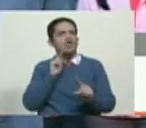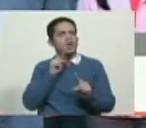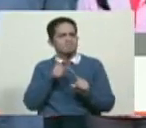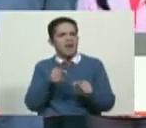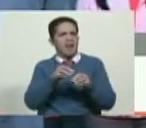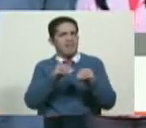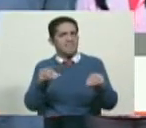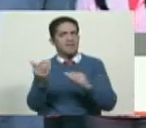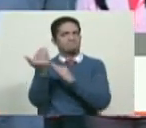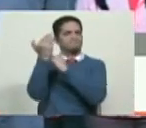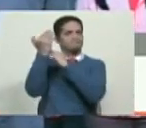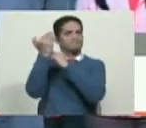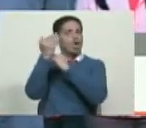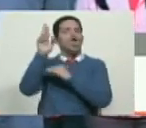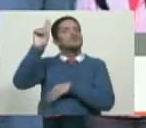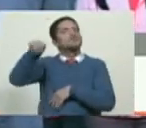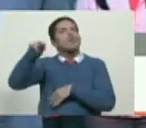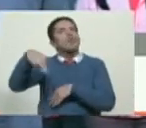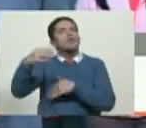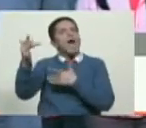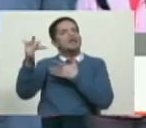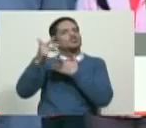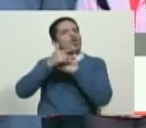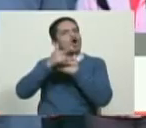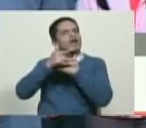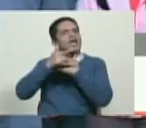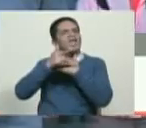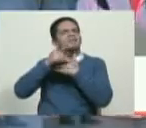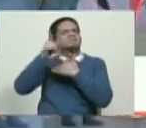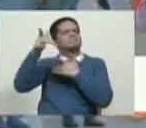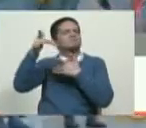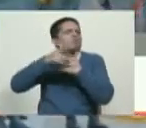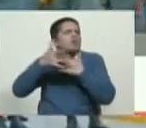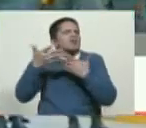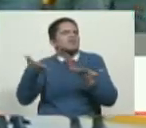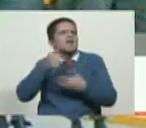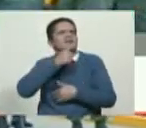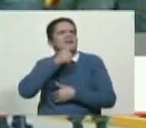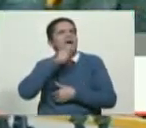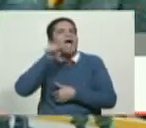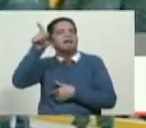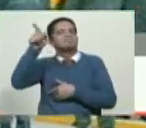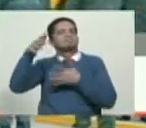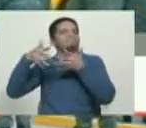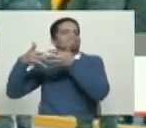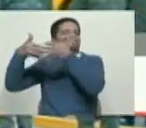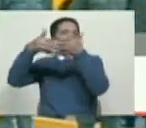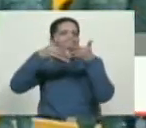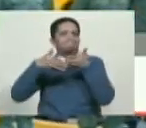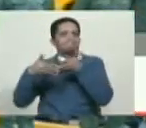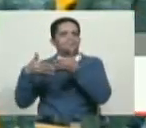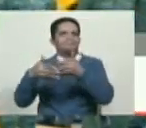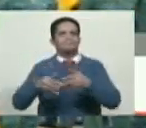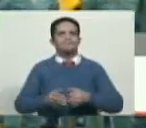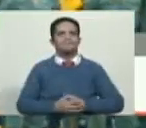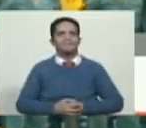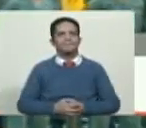territorio nunca sea tocado por la planta insolente del imperialismo norteamericano.